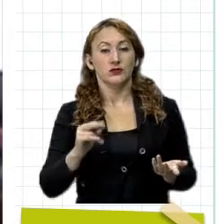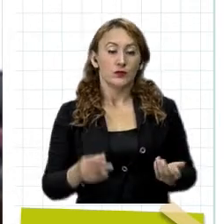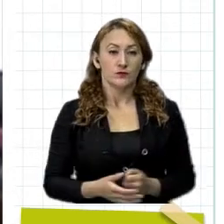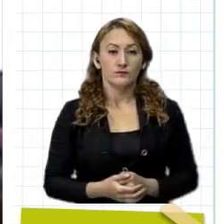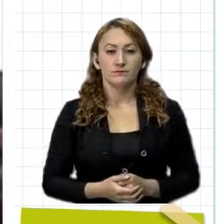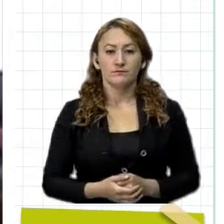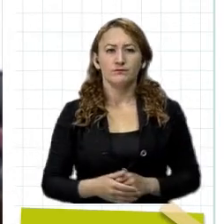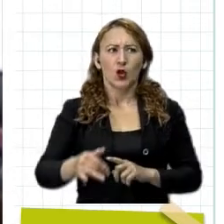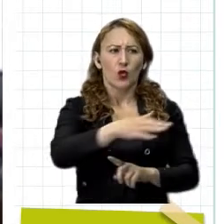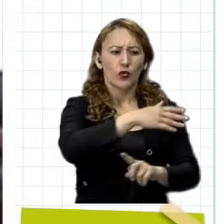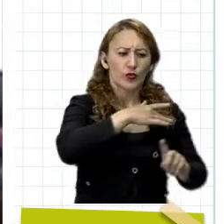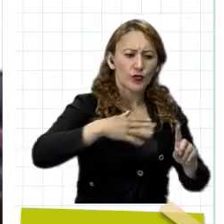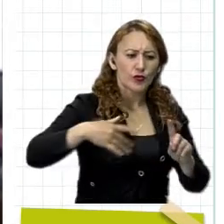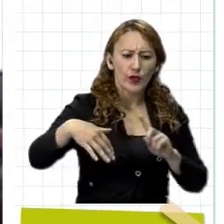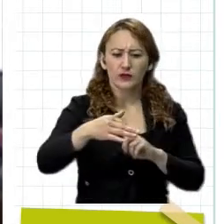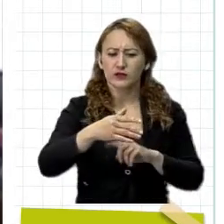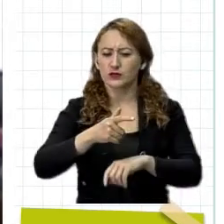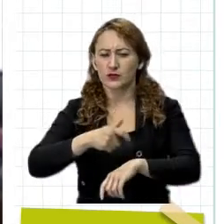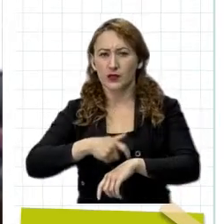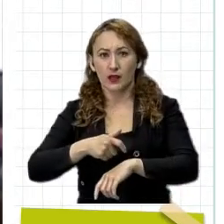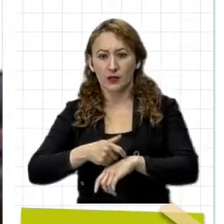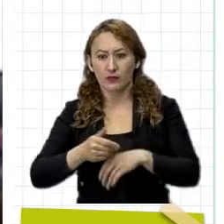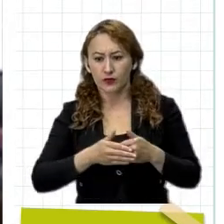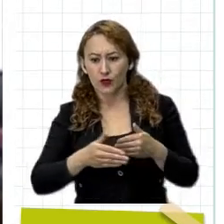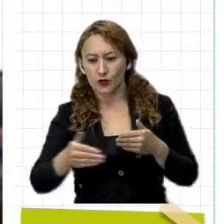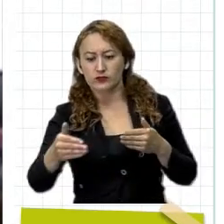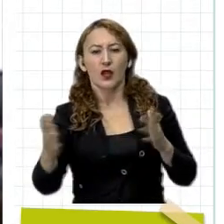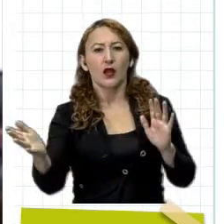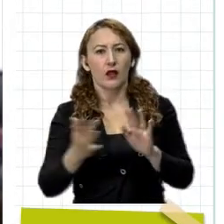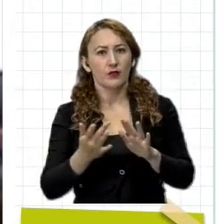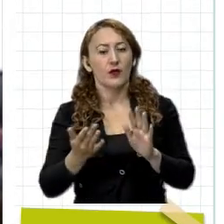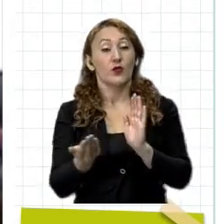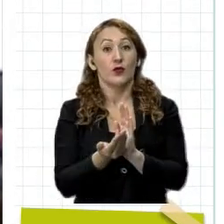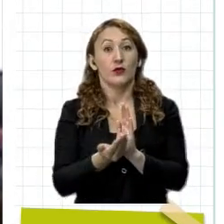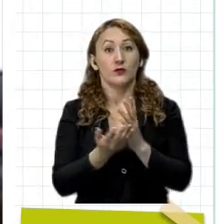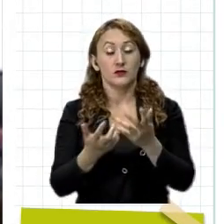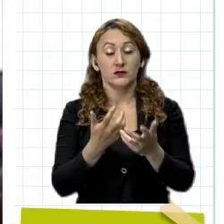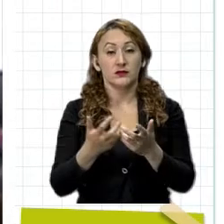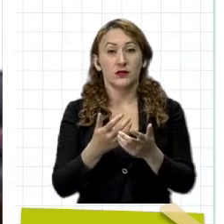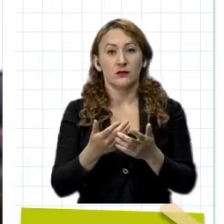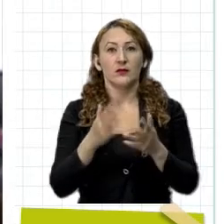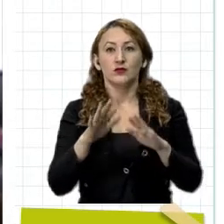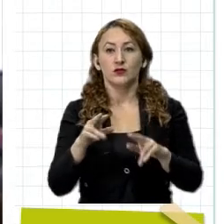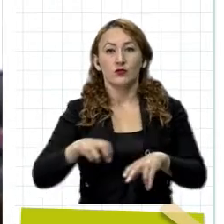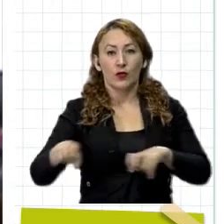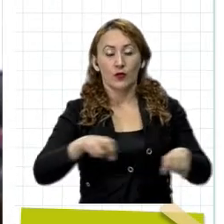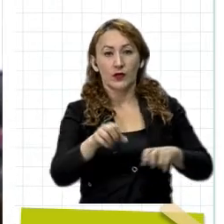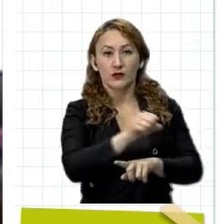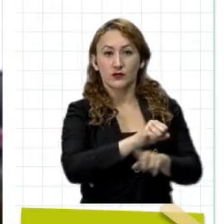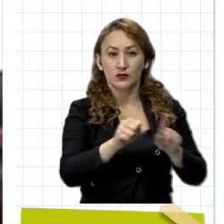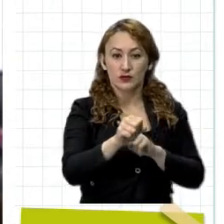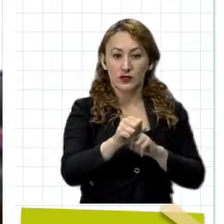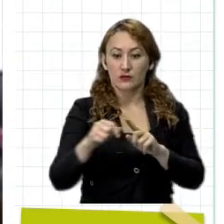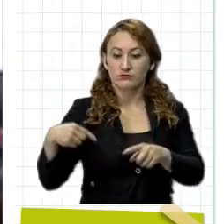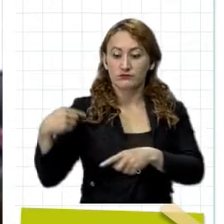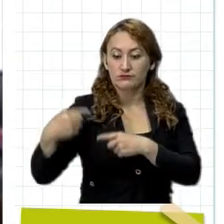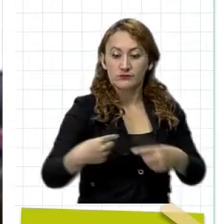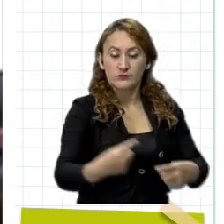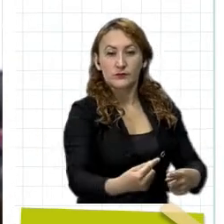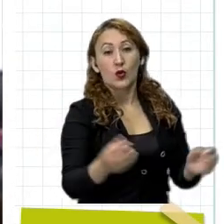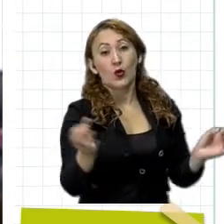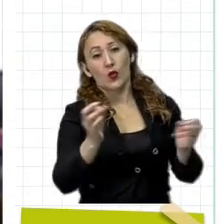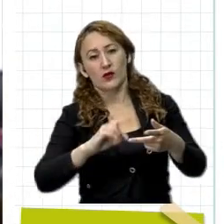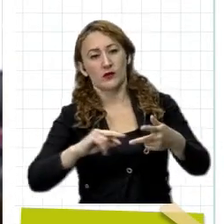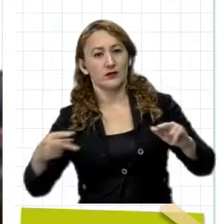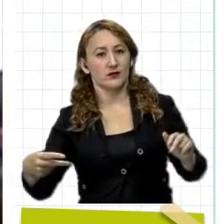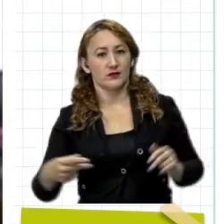y el momento histórico determinan si el sistema educativo contribuye más a la movilidad social que a la reproducción o